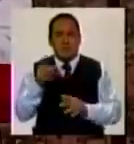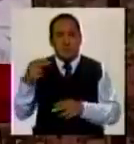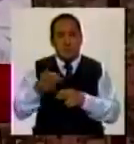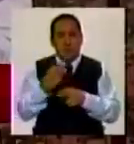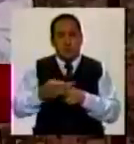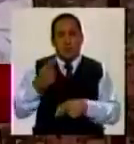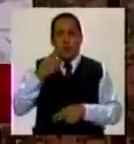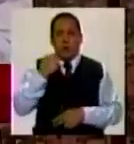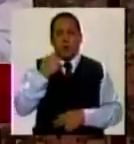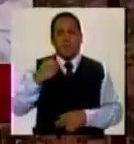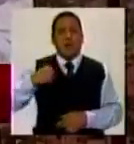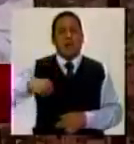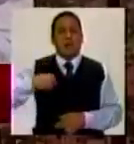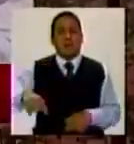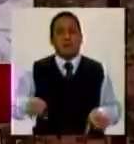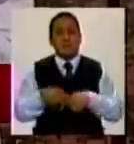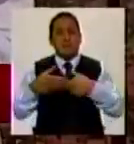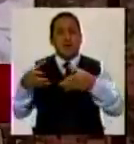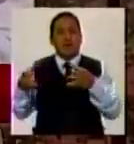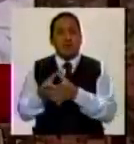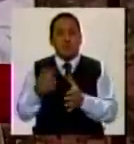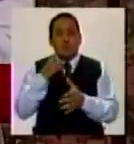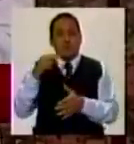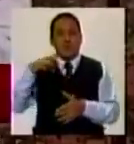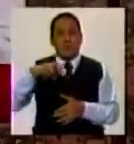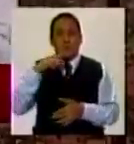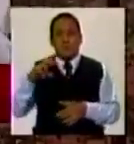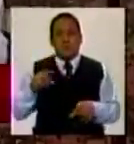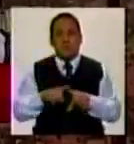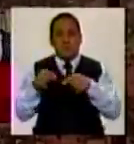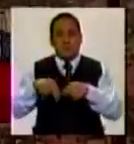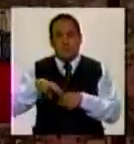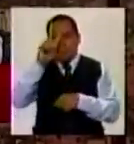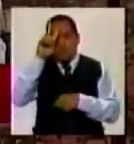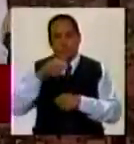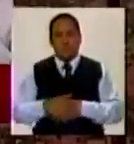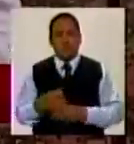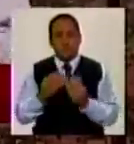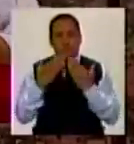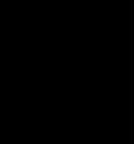sí, este es el alcalde del Partido Comunista Peruano. Muchas gracias.